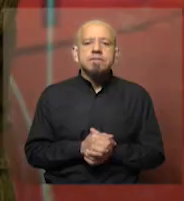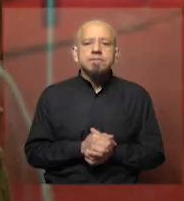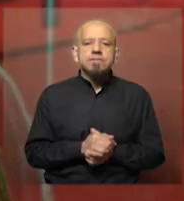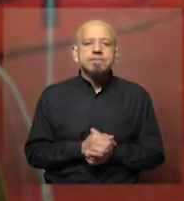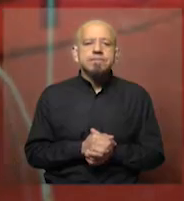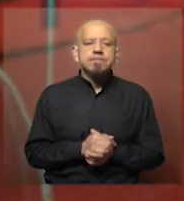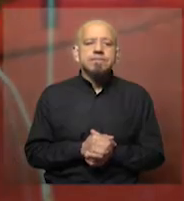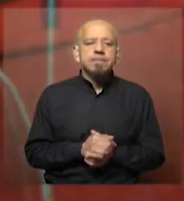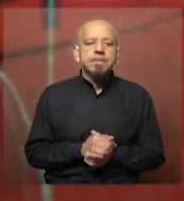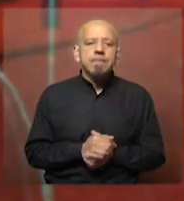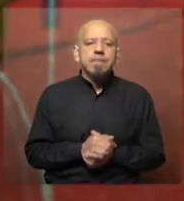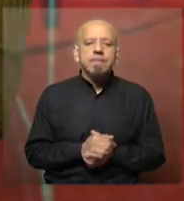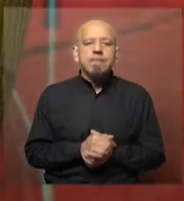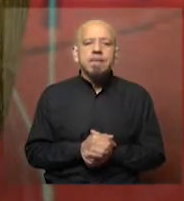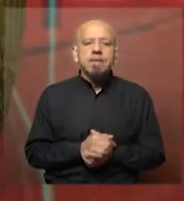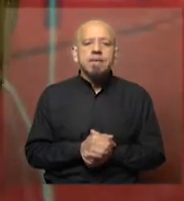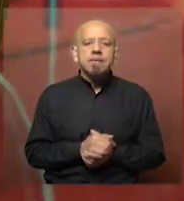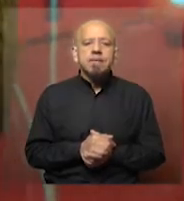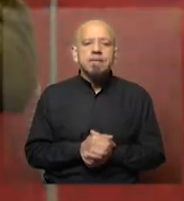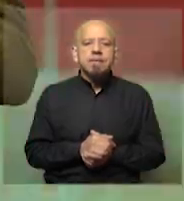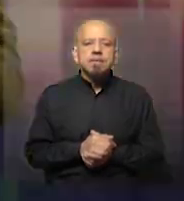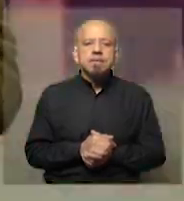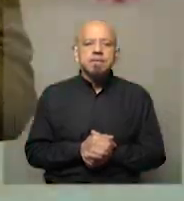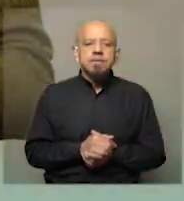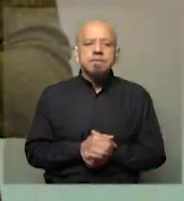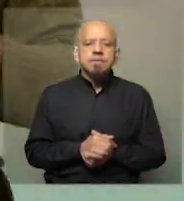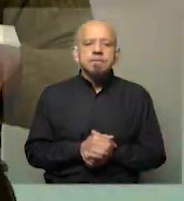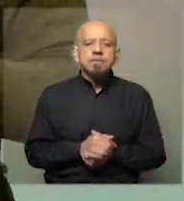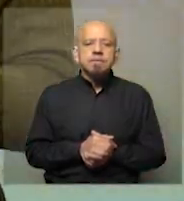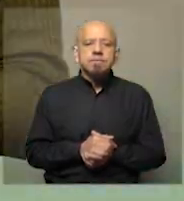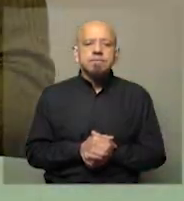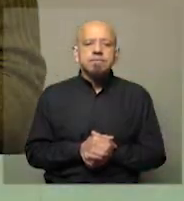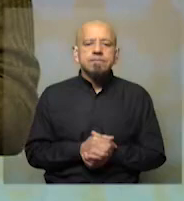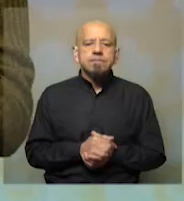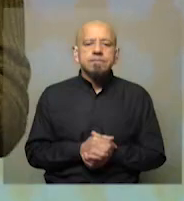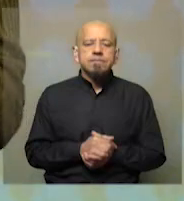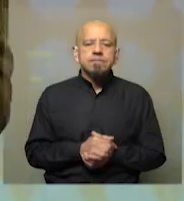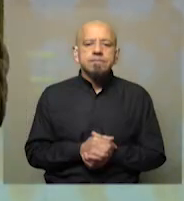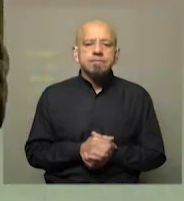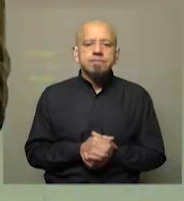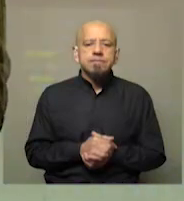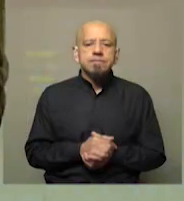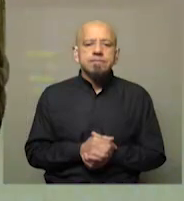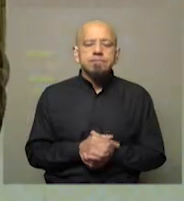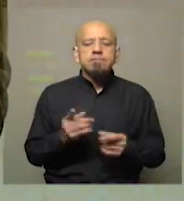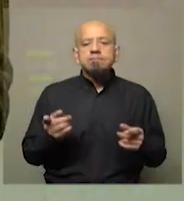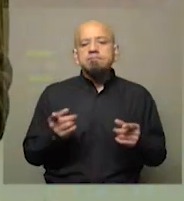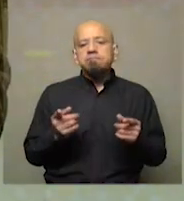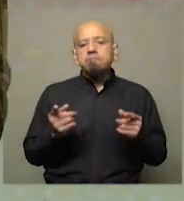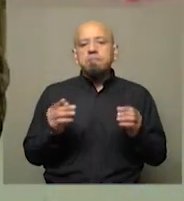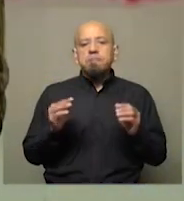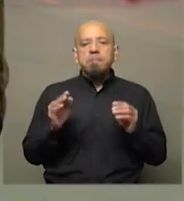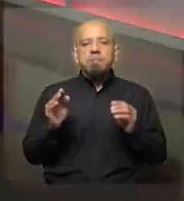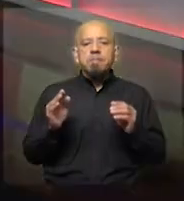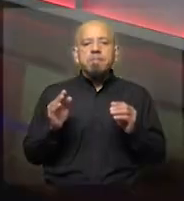Va derecho, va derecho. Acá tenemos. Tenemos las dos ediciones y aparte es este. Si, ¿no?